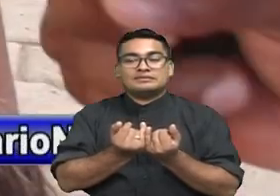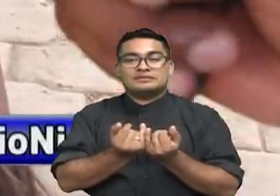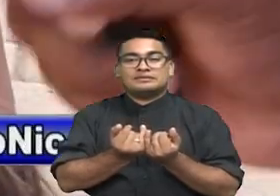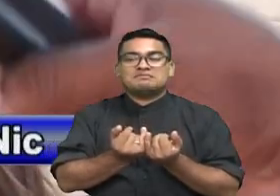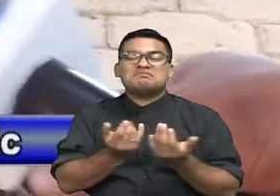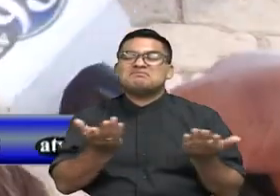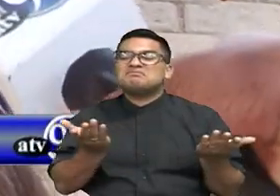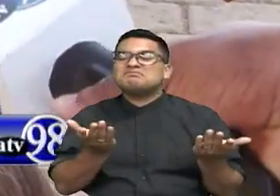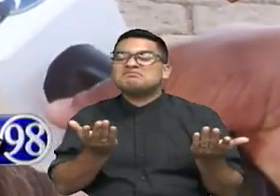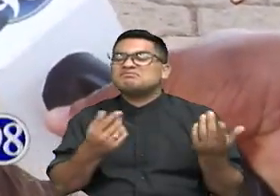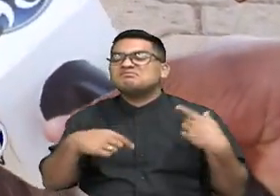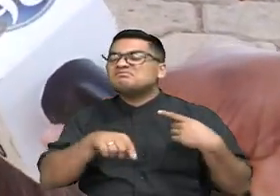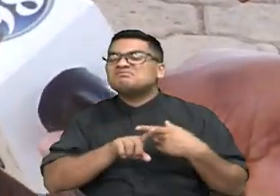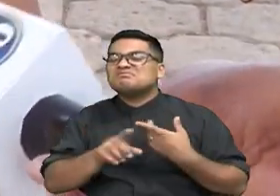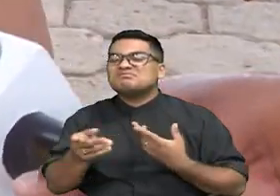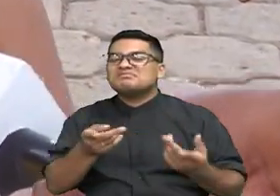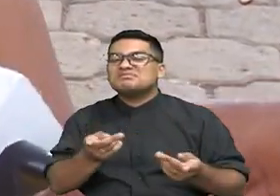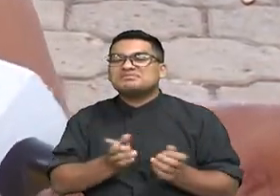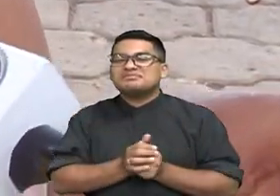¿Qué más ofrece?